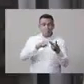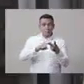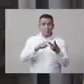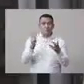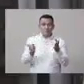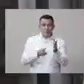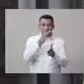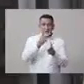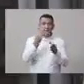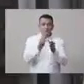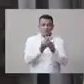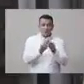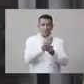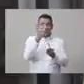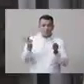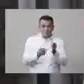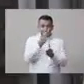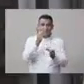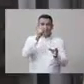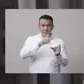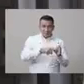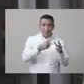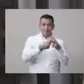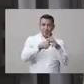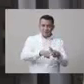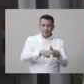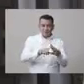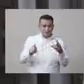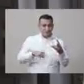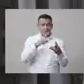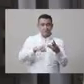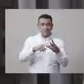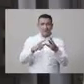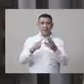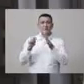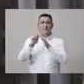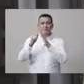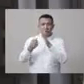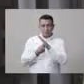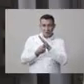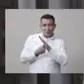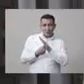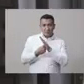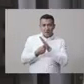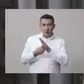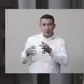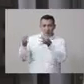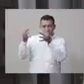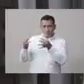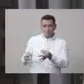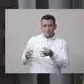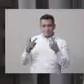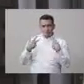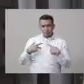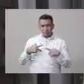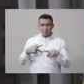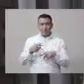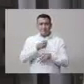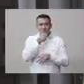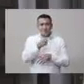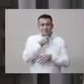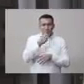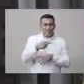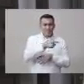que se hayan contagiado de COVID-19 y se encuentren en aislamiento domiciliario. Como se los comenté,